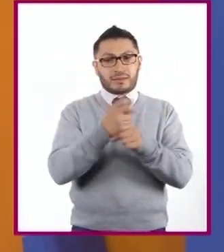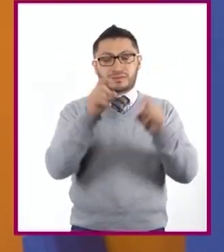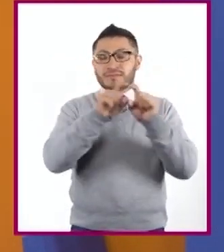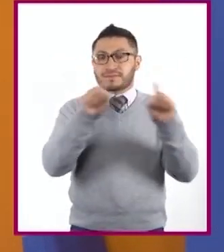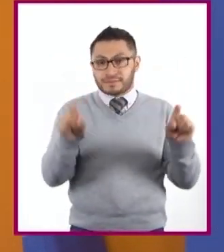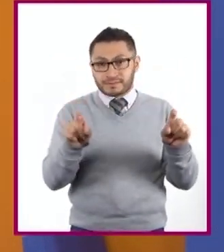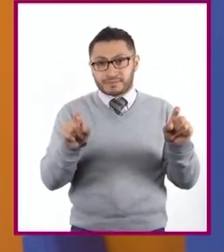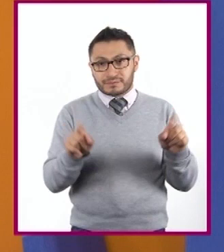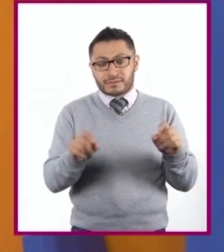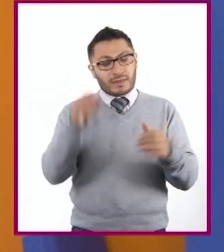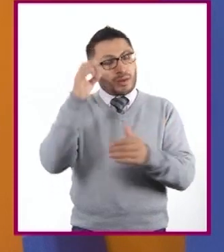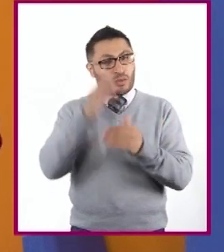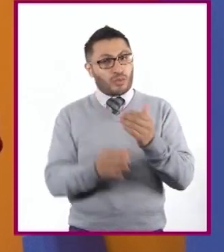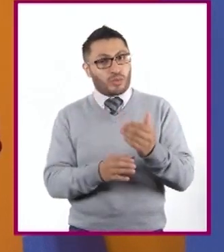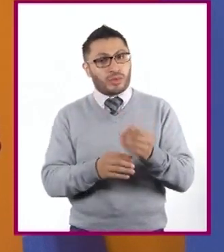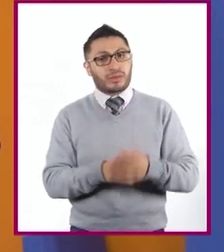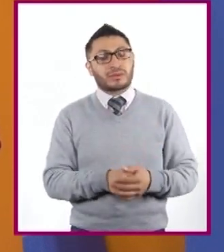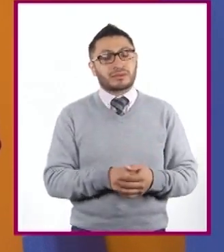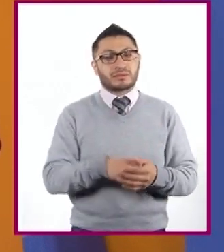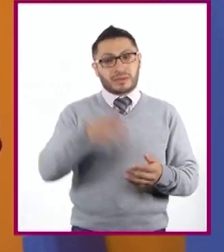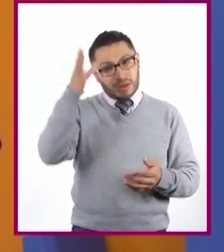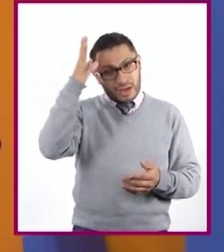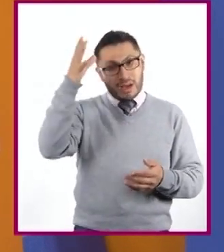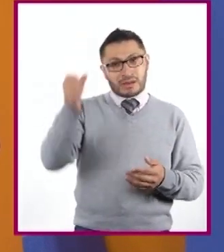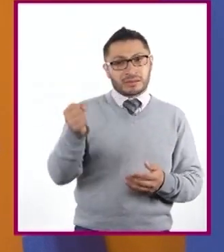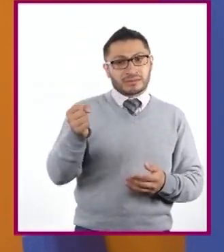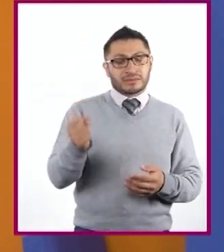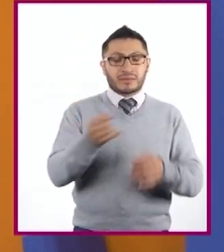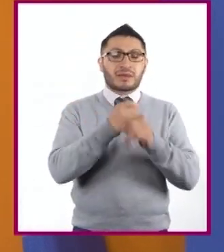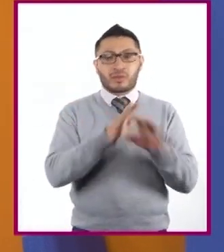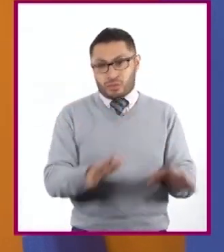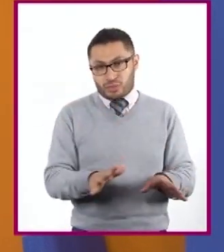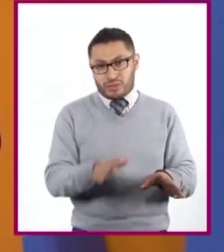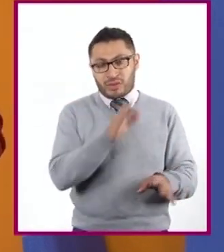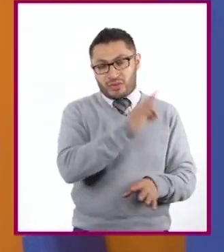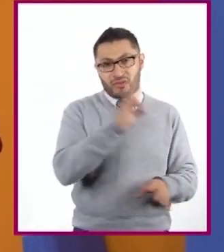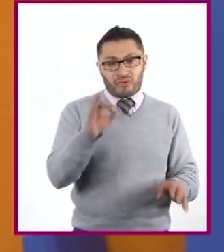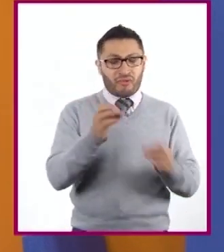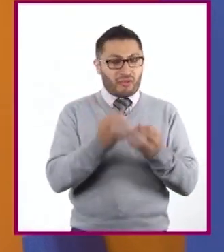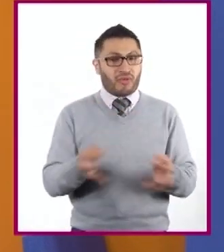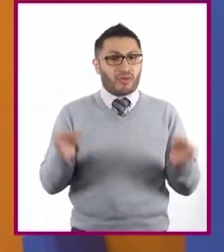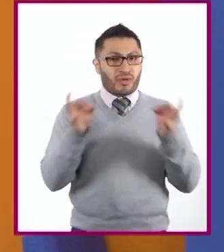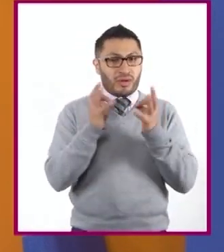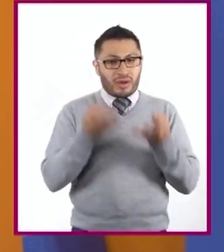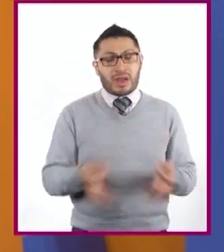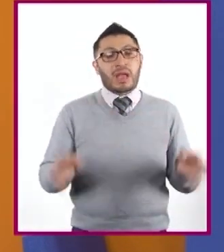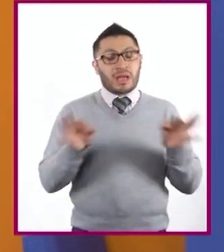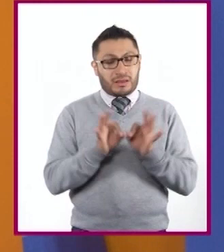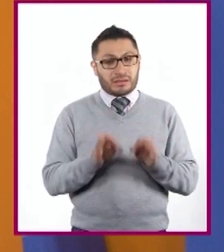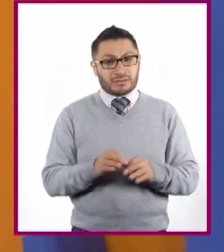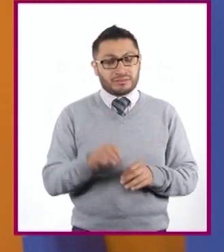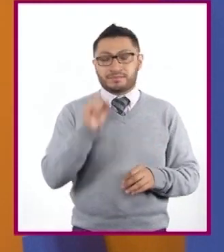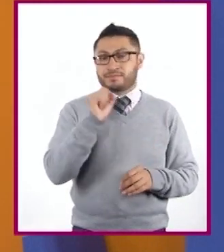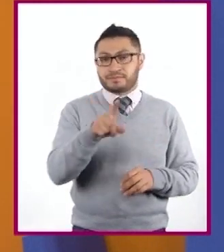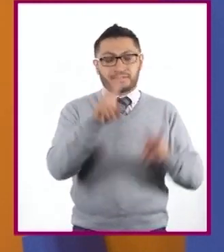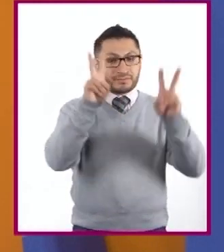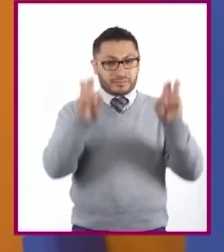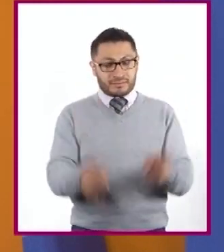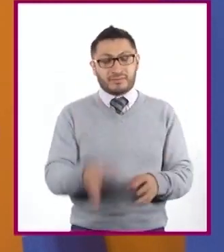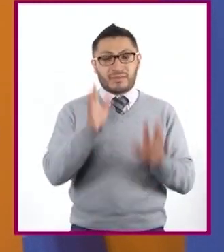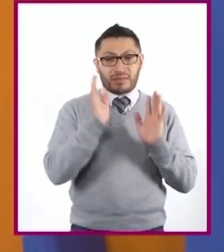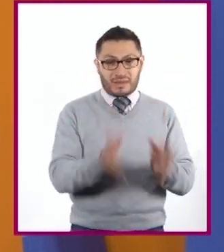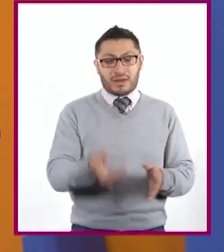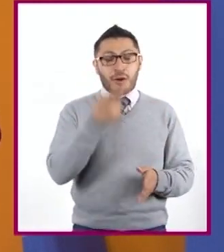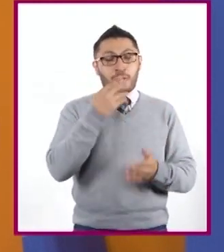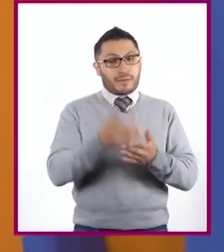subtítulos, conclusiones, conceptos, datos y fechas clave. Tomaremos el mismo tema que hemos